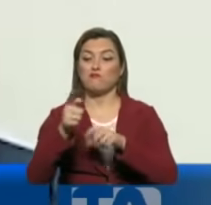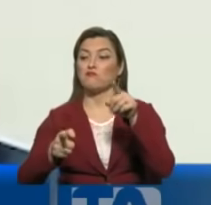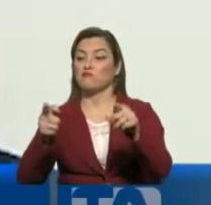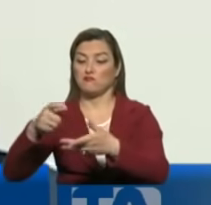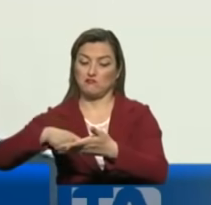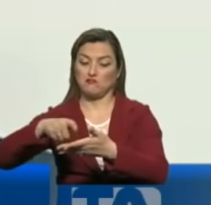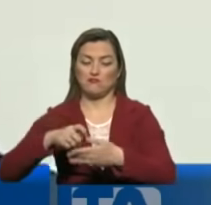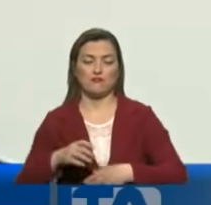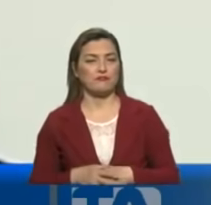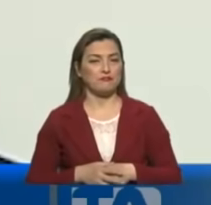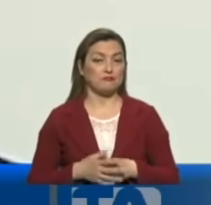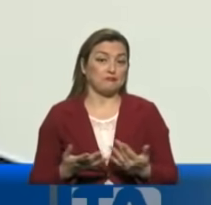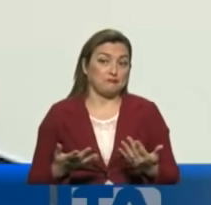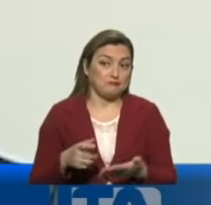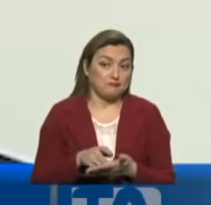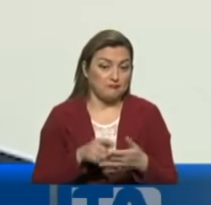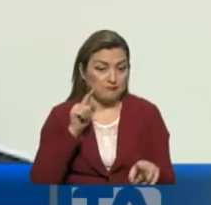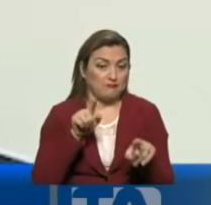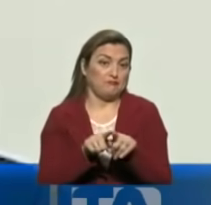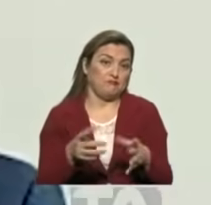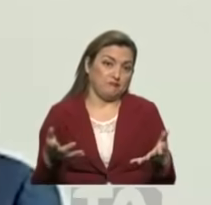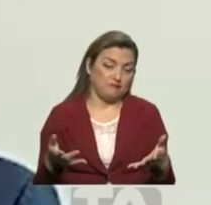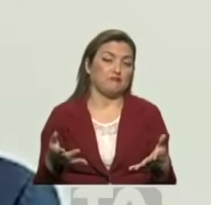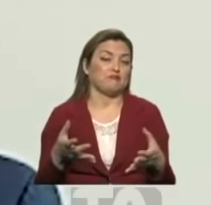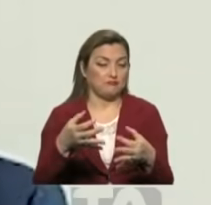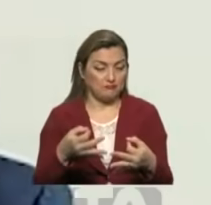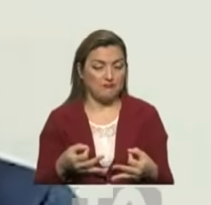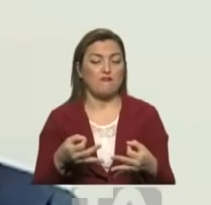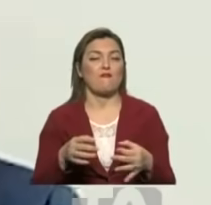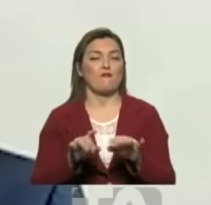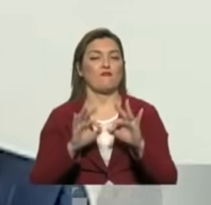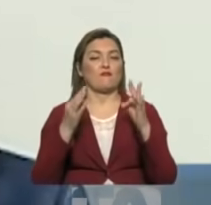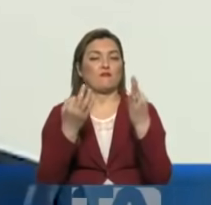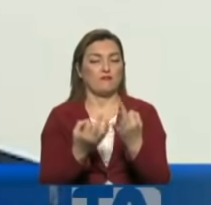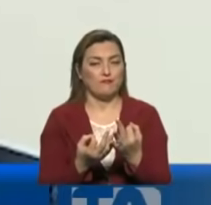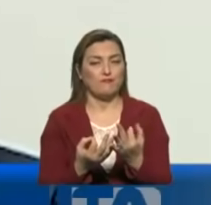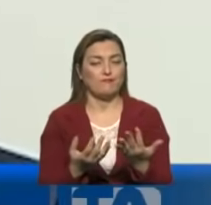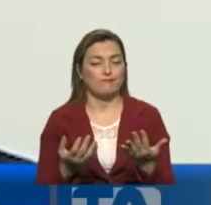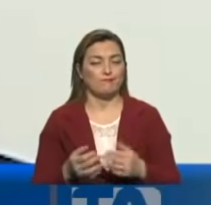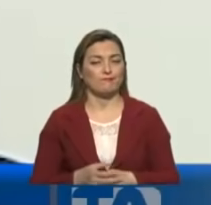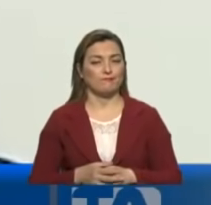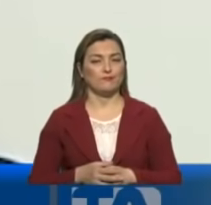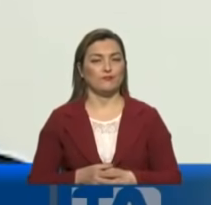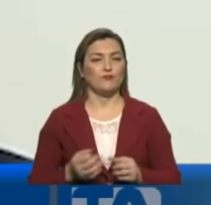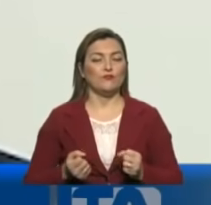final han terminado concretándose esos contratos. Vemos también un entorno familiar bastante consolidado,